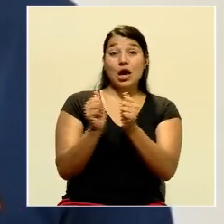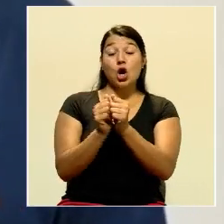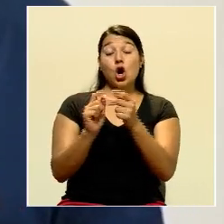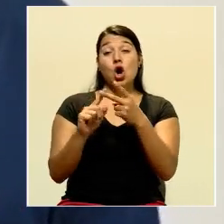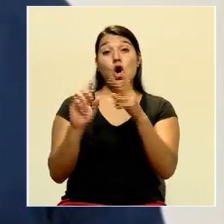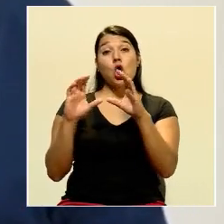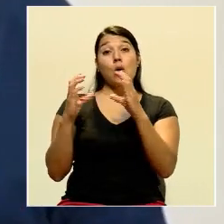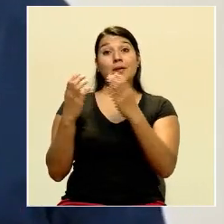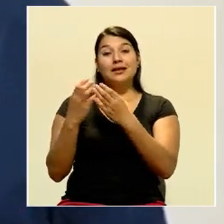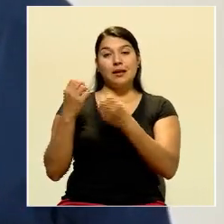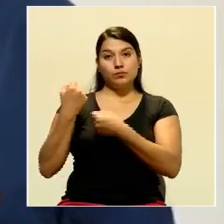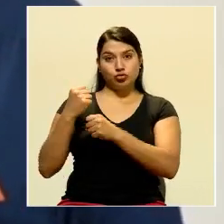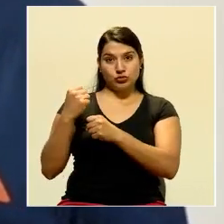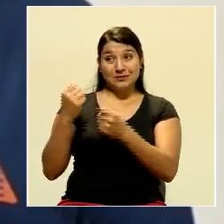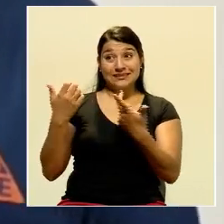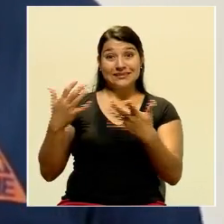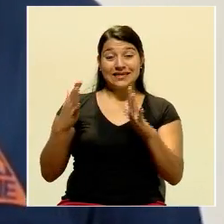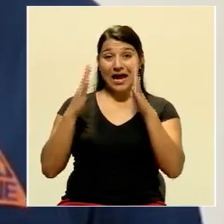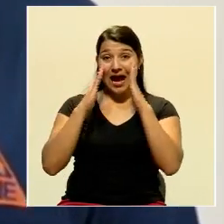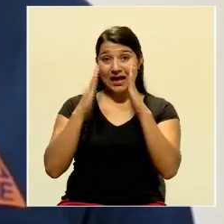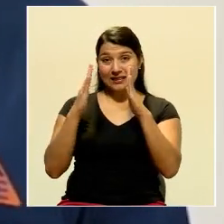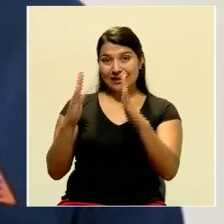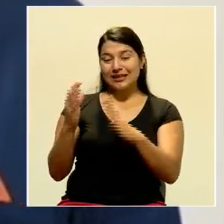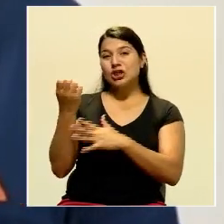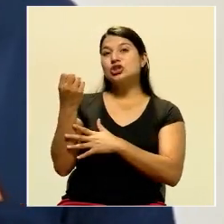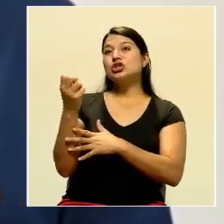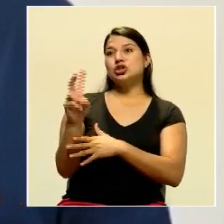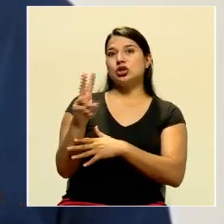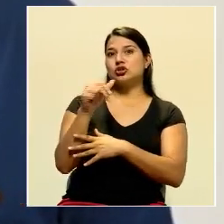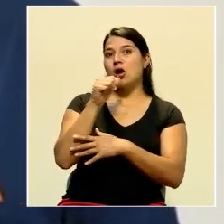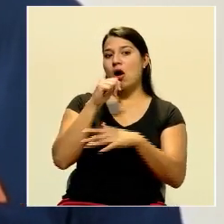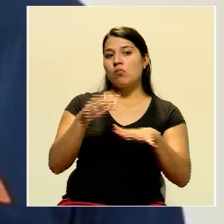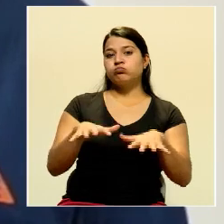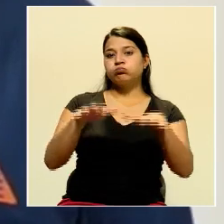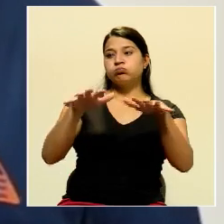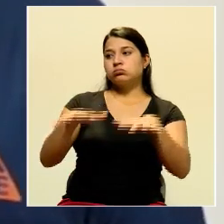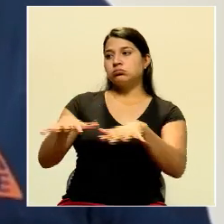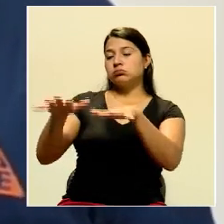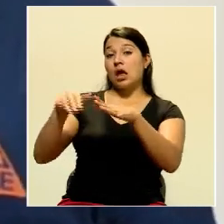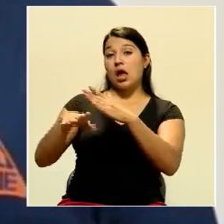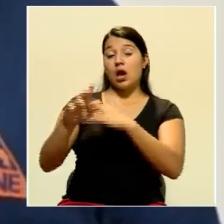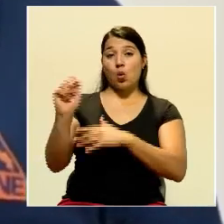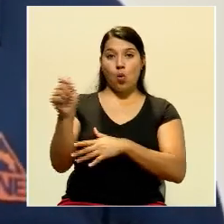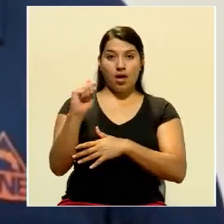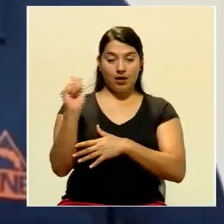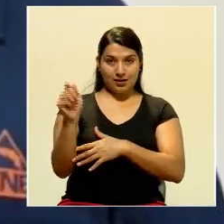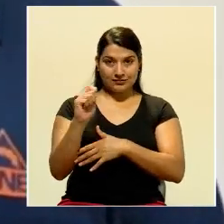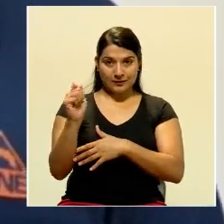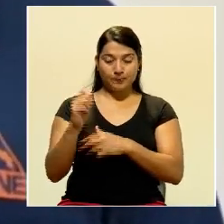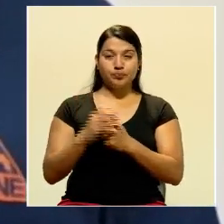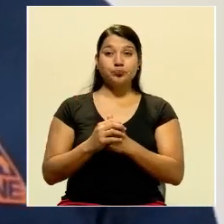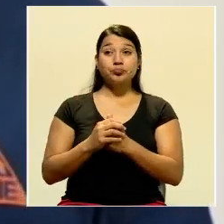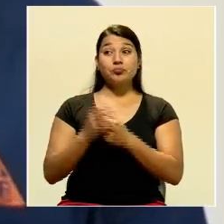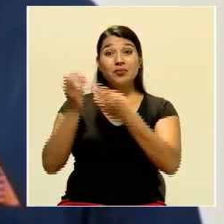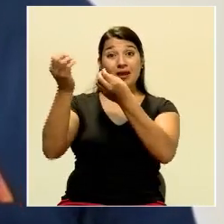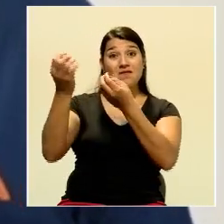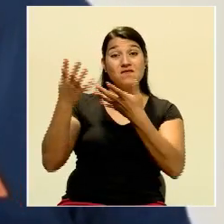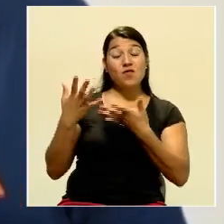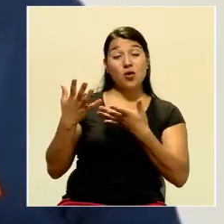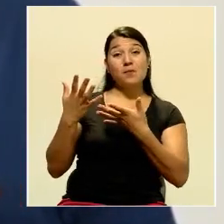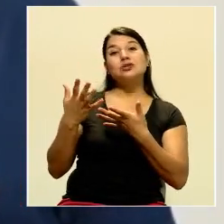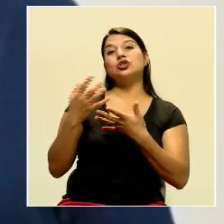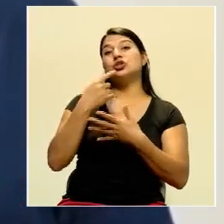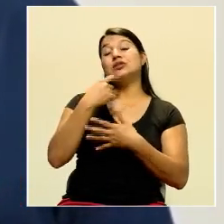municipales de emergencias, han atendido 12 eventos por inundación en la zona de Guanacaste. La información que hemos recibido por parte del